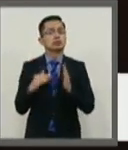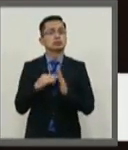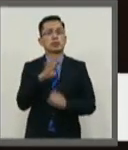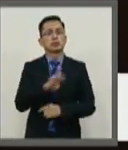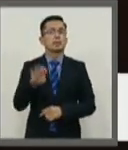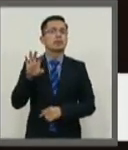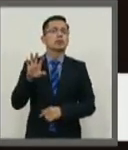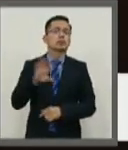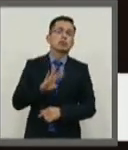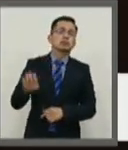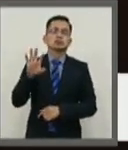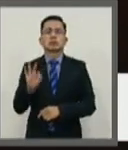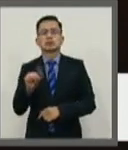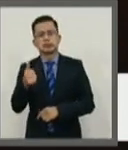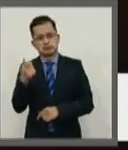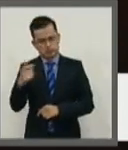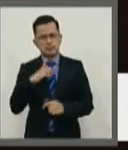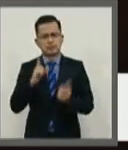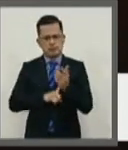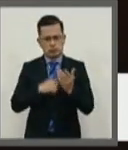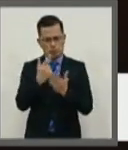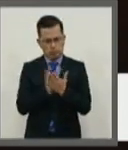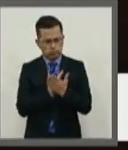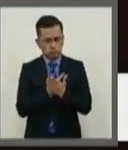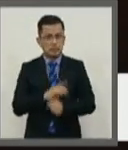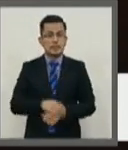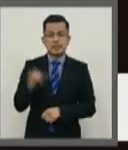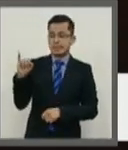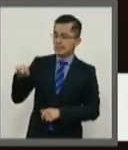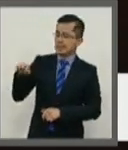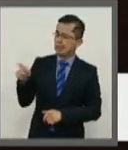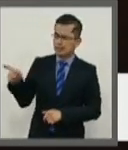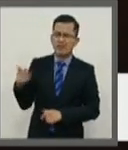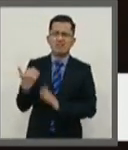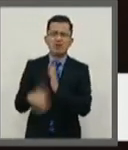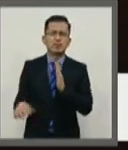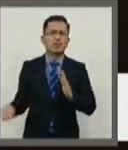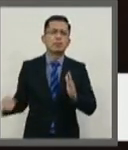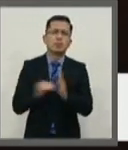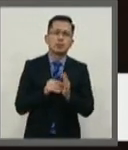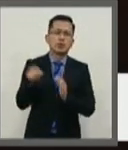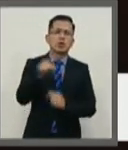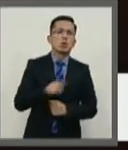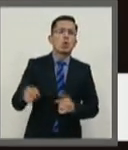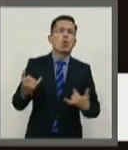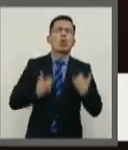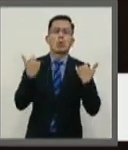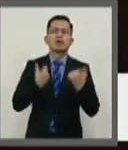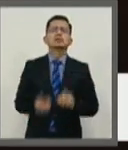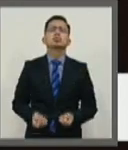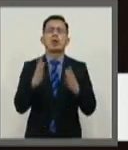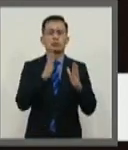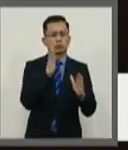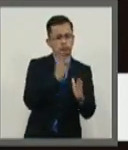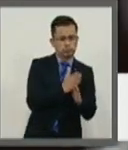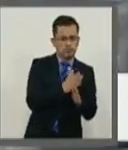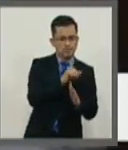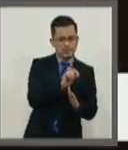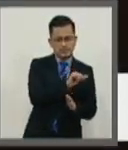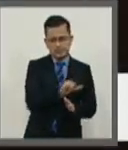2.041.536 están en el padrón. El INE no indica las cifras de jóvenes entre los 20 y 21, pero